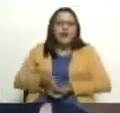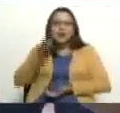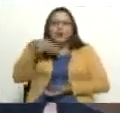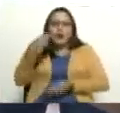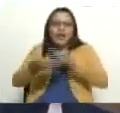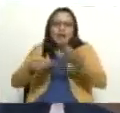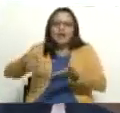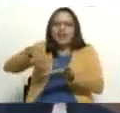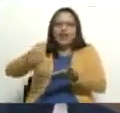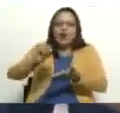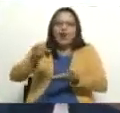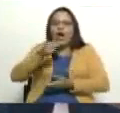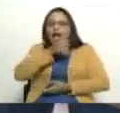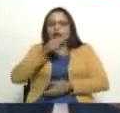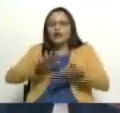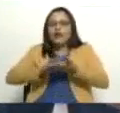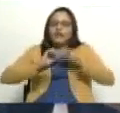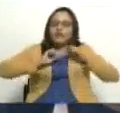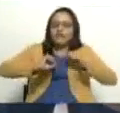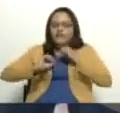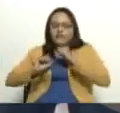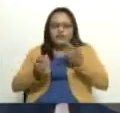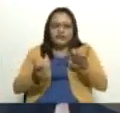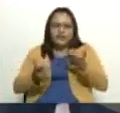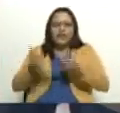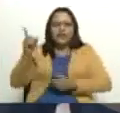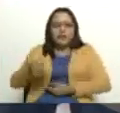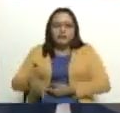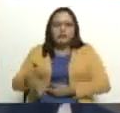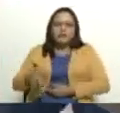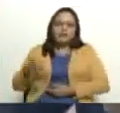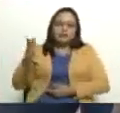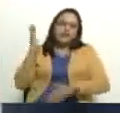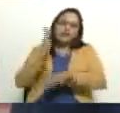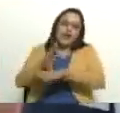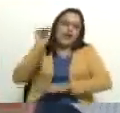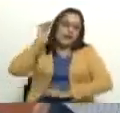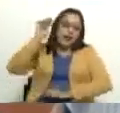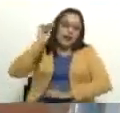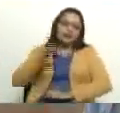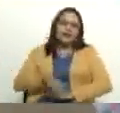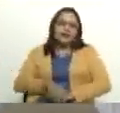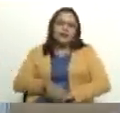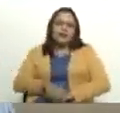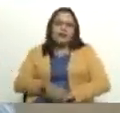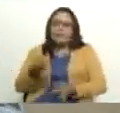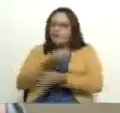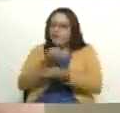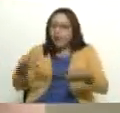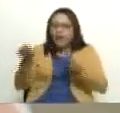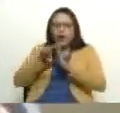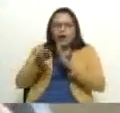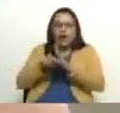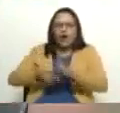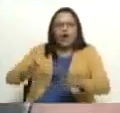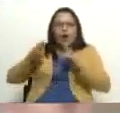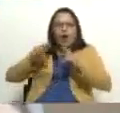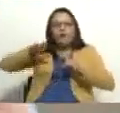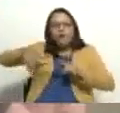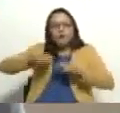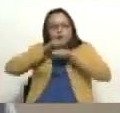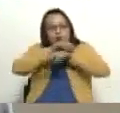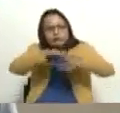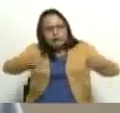pues, el reggaetón, imponiéndose inclusive a los maestros. Me parece que es una idea perfecta y ojalá lo podamos llevar a todos